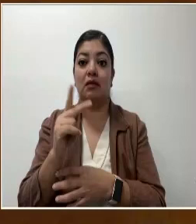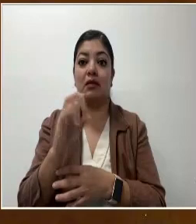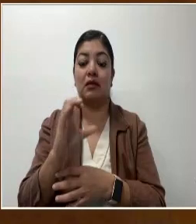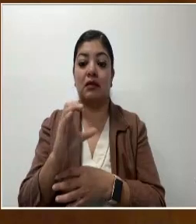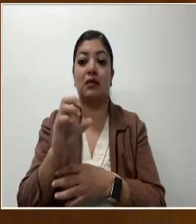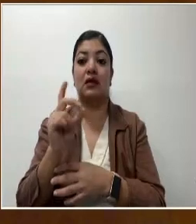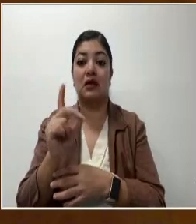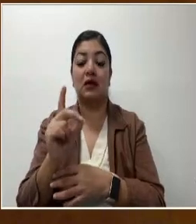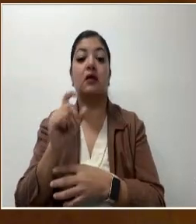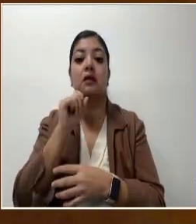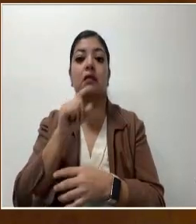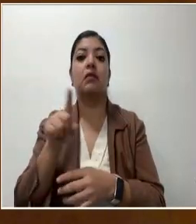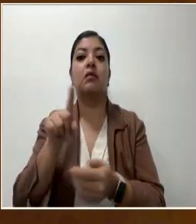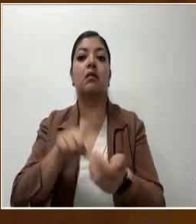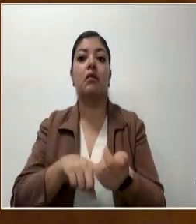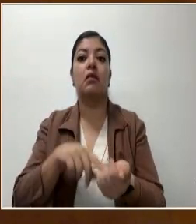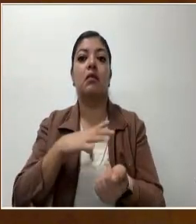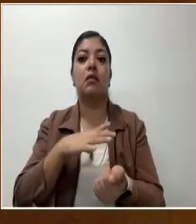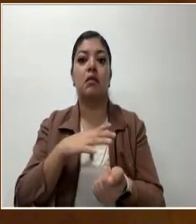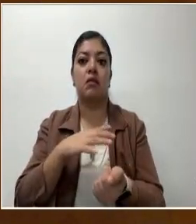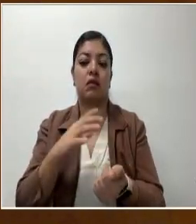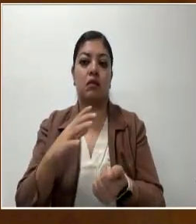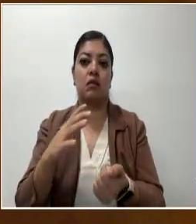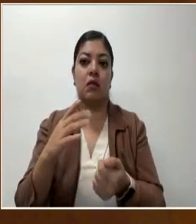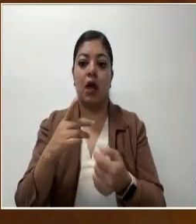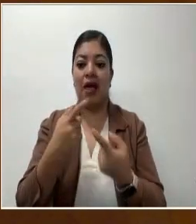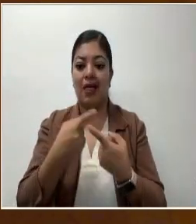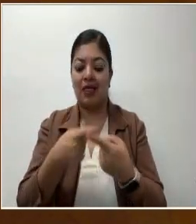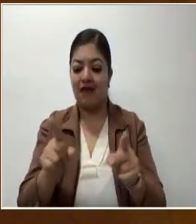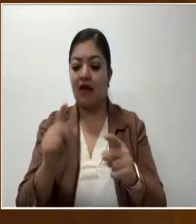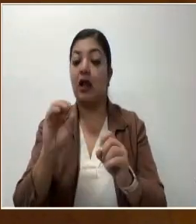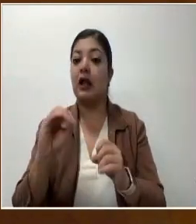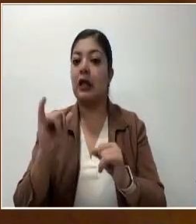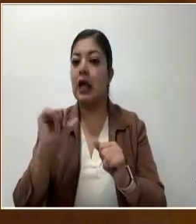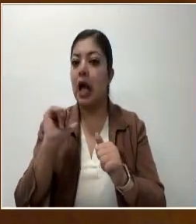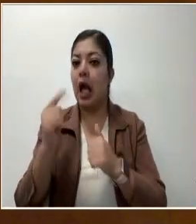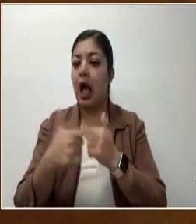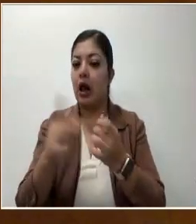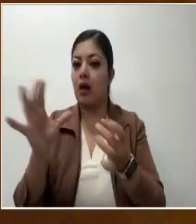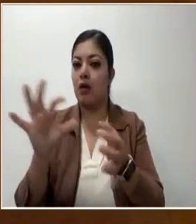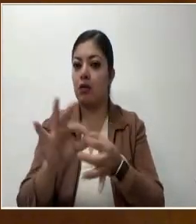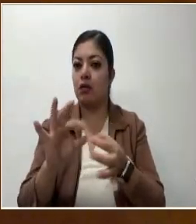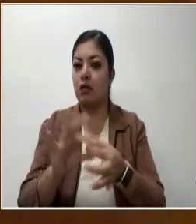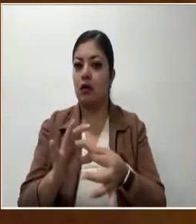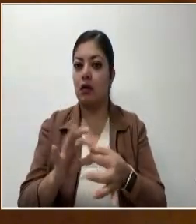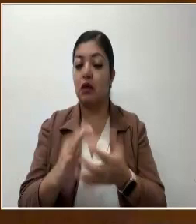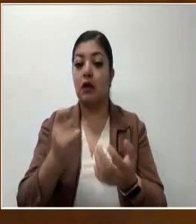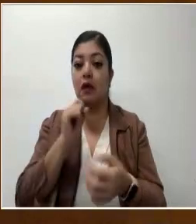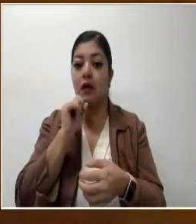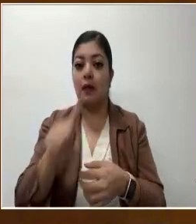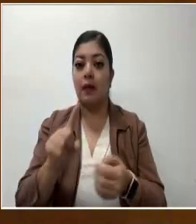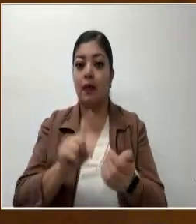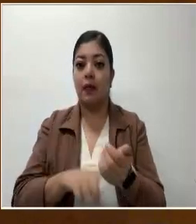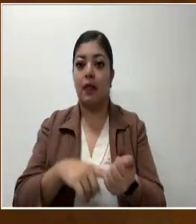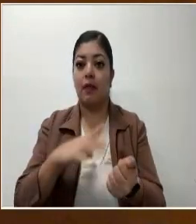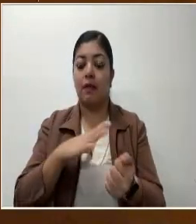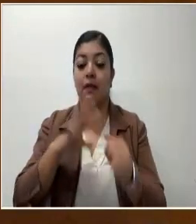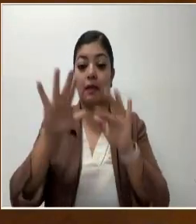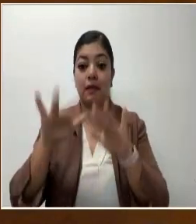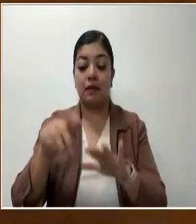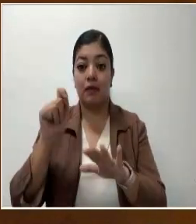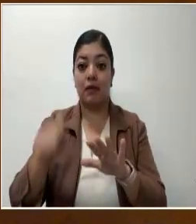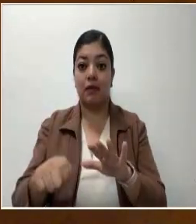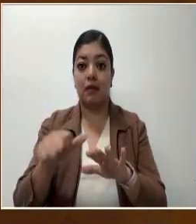una naturaleza jurídica objetivos y bienes tutelados distintos Además de que son vías independientes entre sí Asimismo revocaron la sentencia impugnada a fin de que la